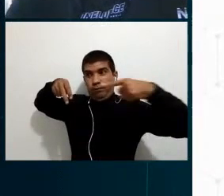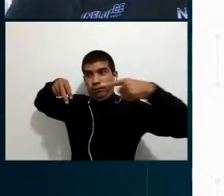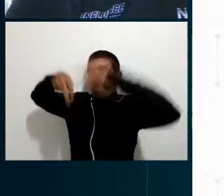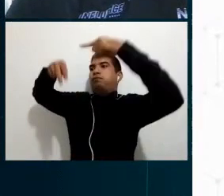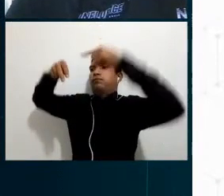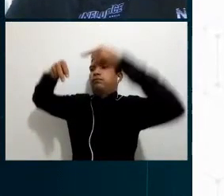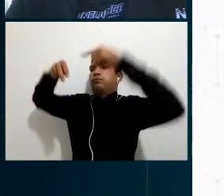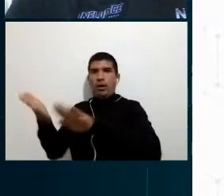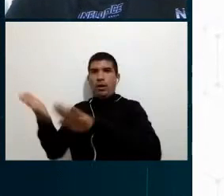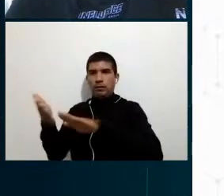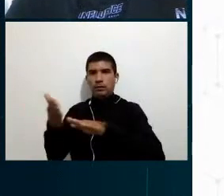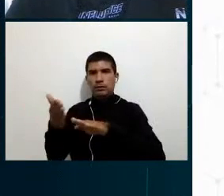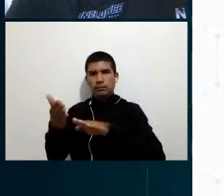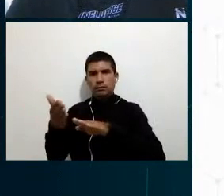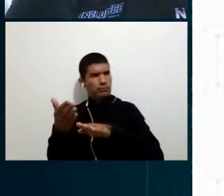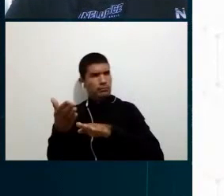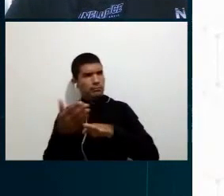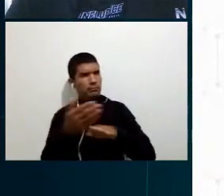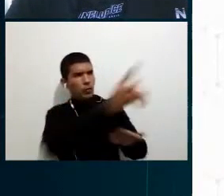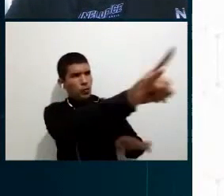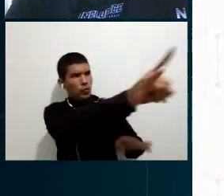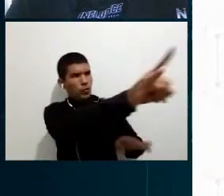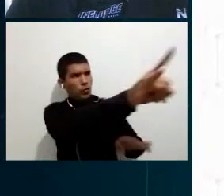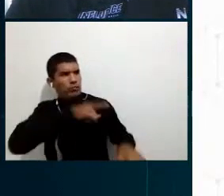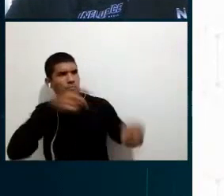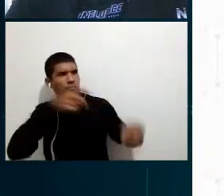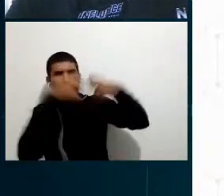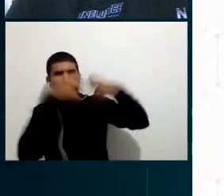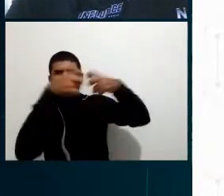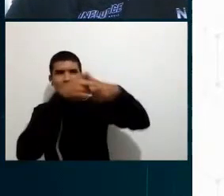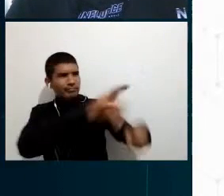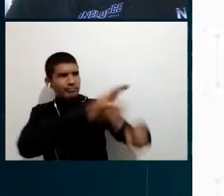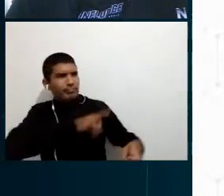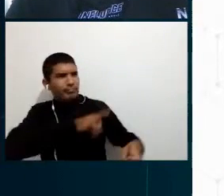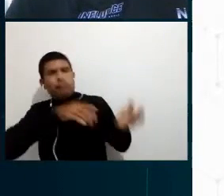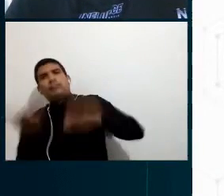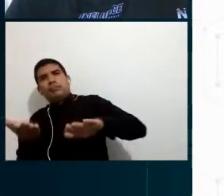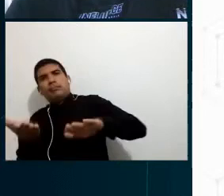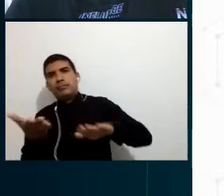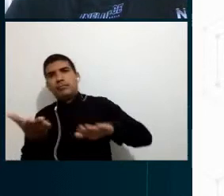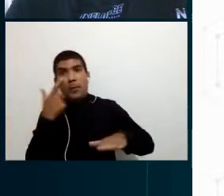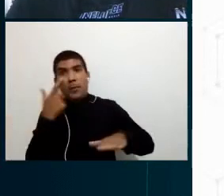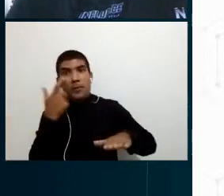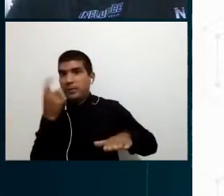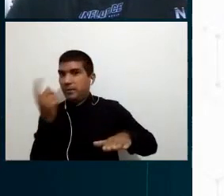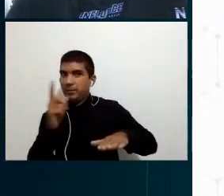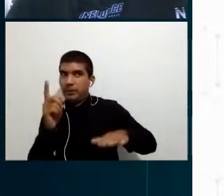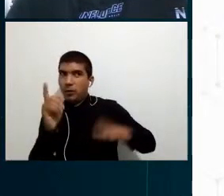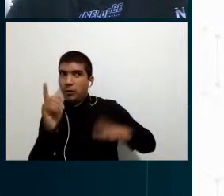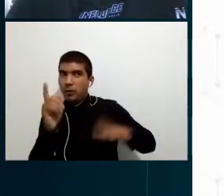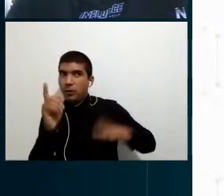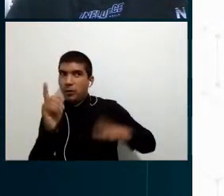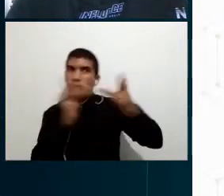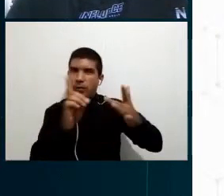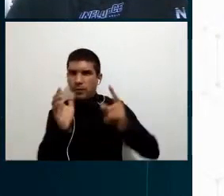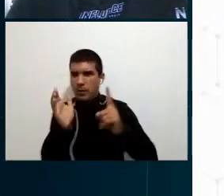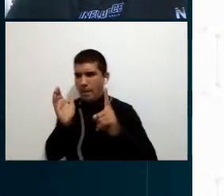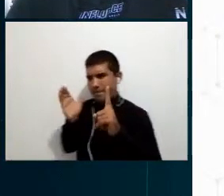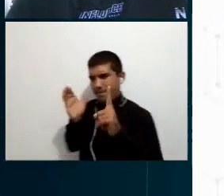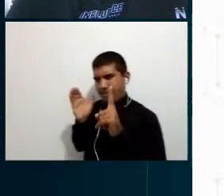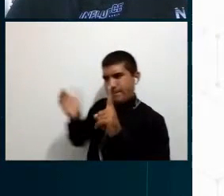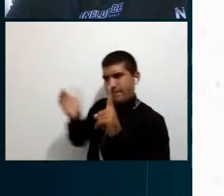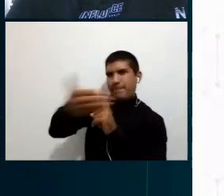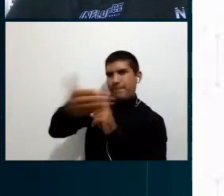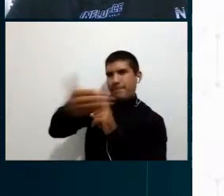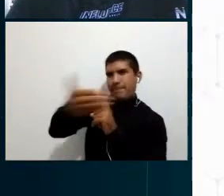y dimensiones dependiendo de los niveles de tensión. Entre más alto es el nivel de tensión, más separaciones debemos